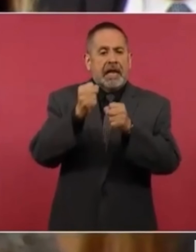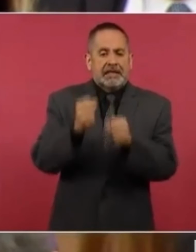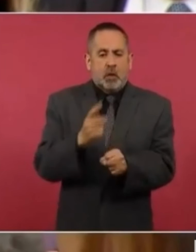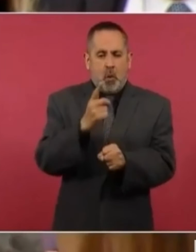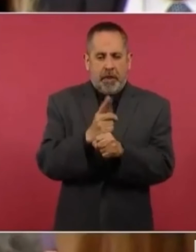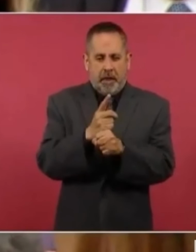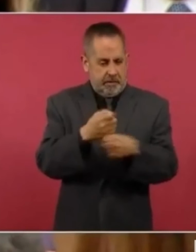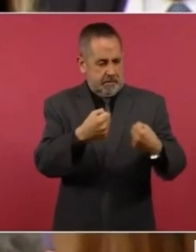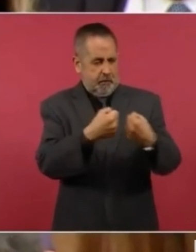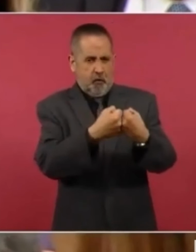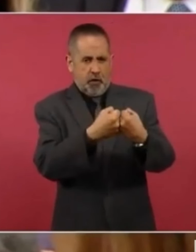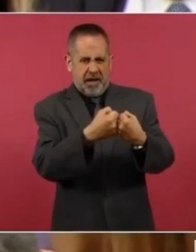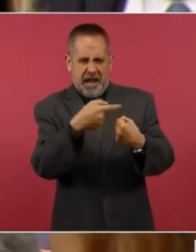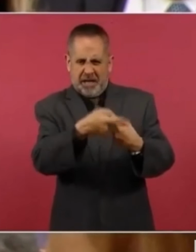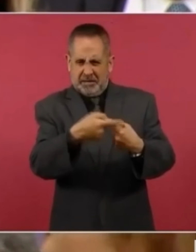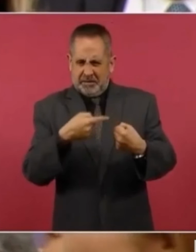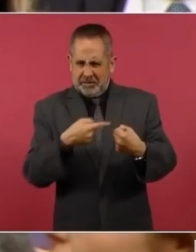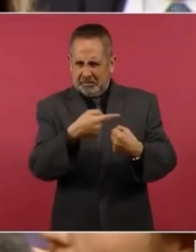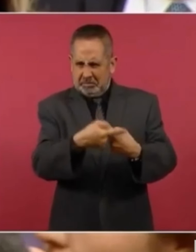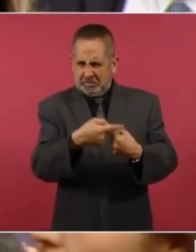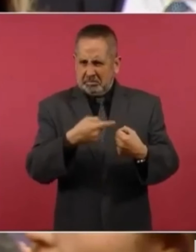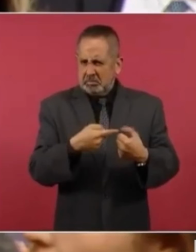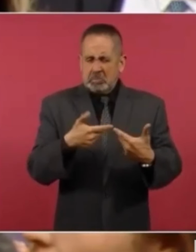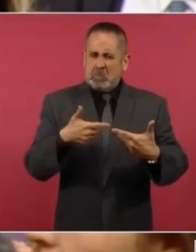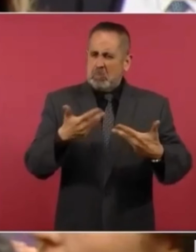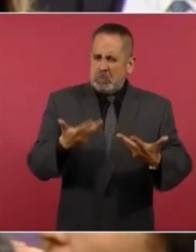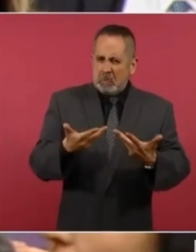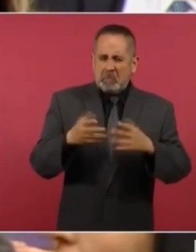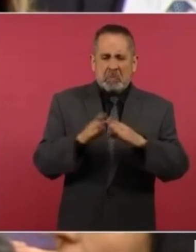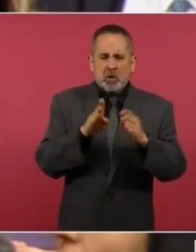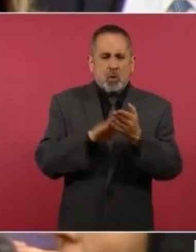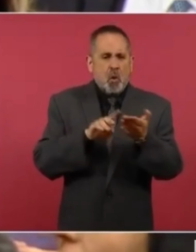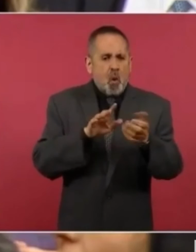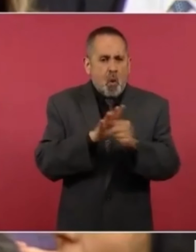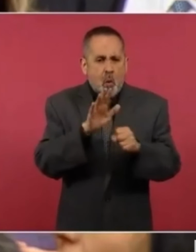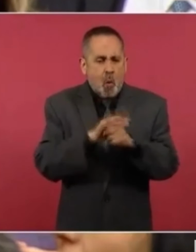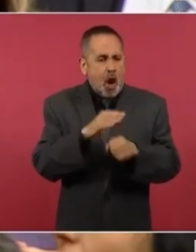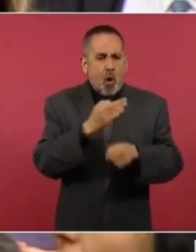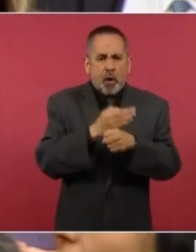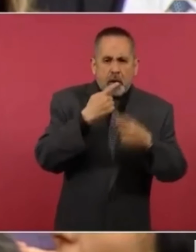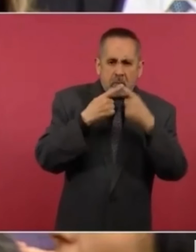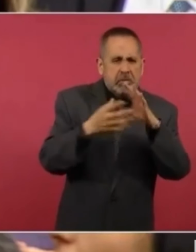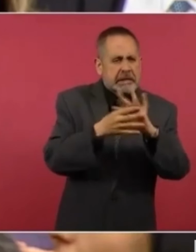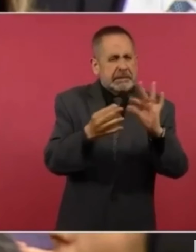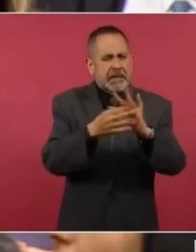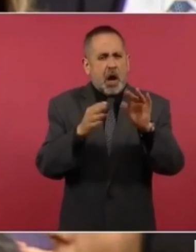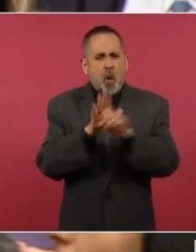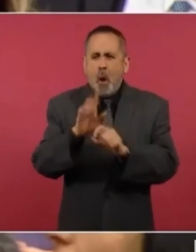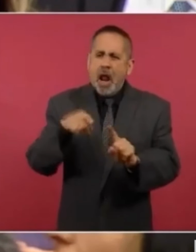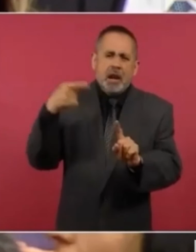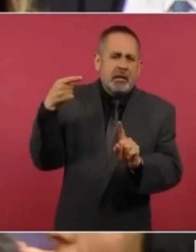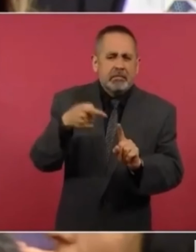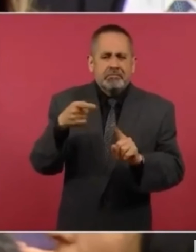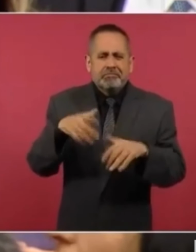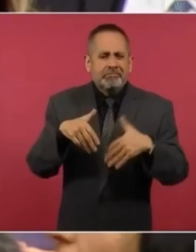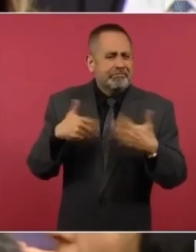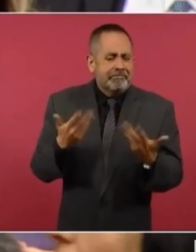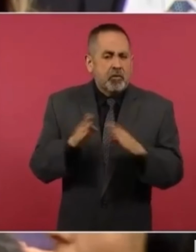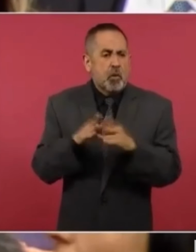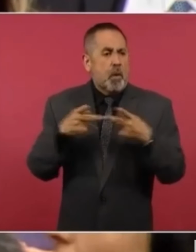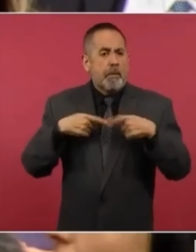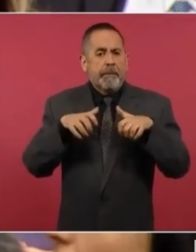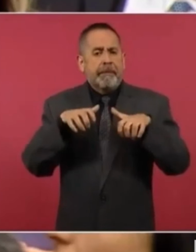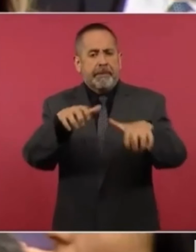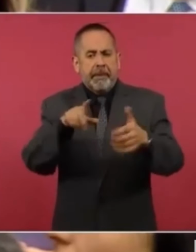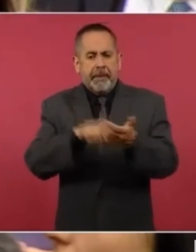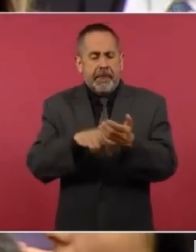fronteriza. ¿Podrían ustedes explicar cómo que estos documentos están dando y podría usted explicarnos si el público